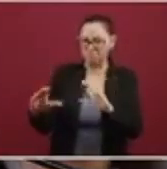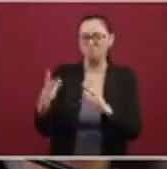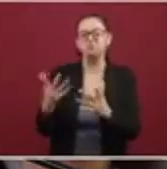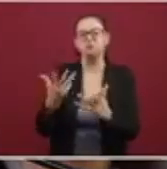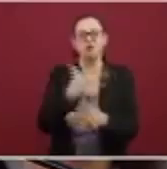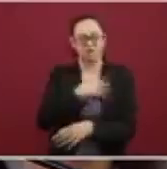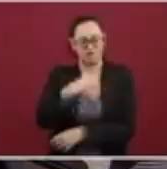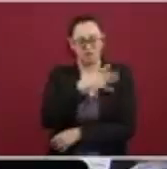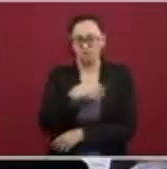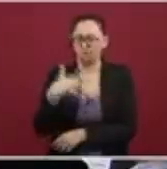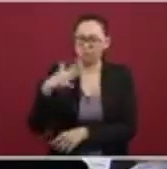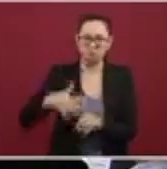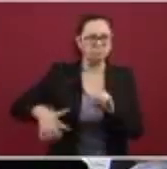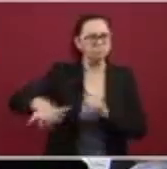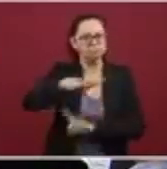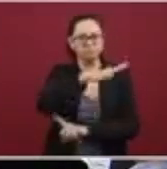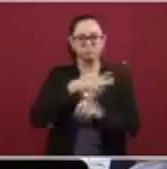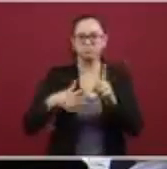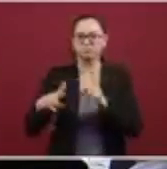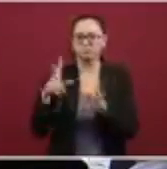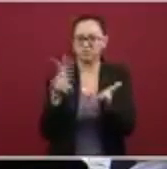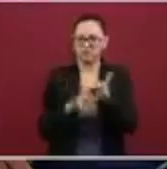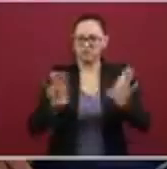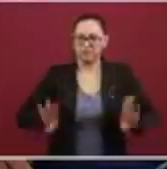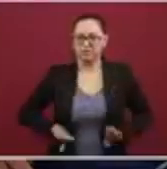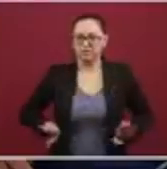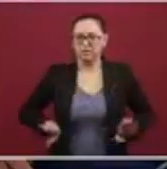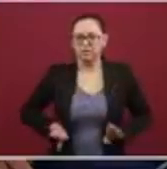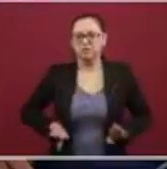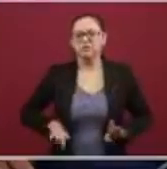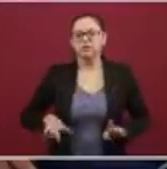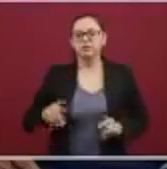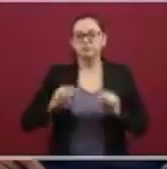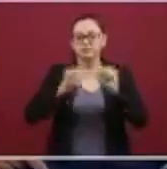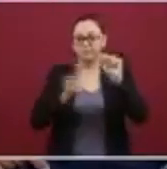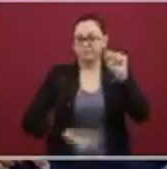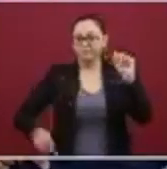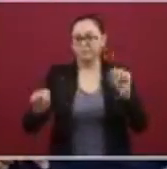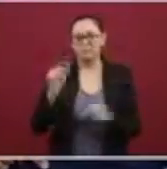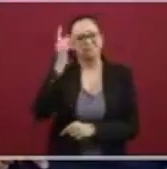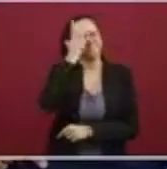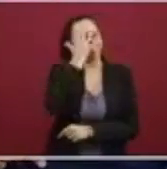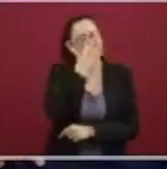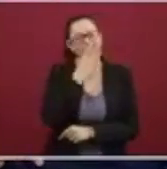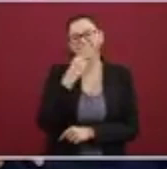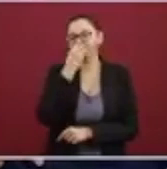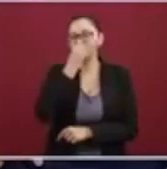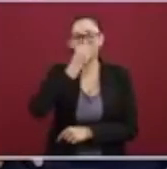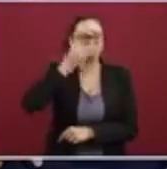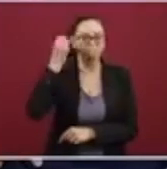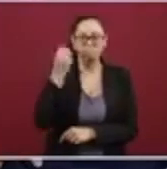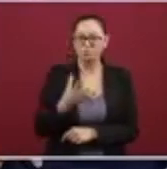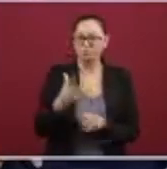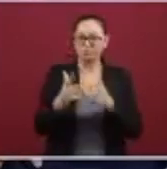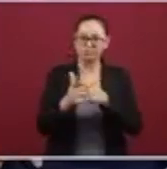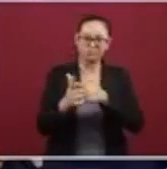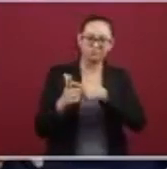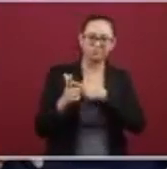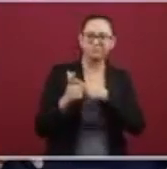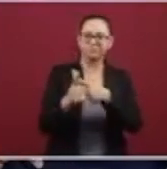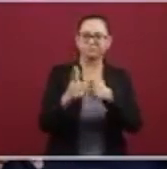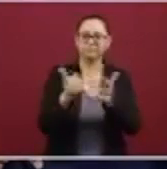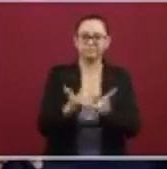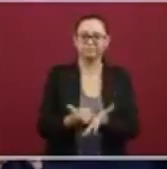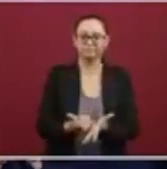hijos dentro de un contexto de valores que construyan este país hermoso, increíble, y que nos siga